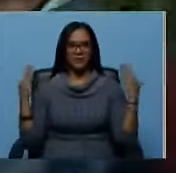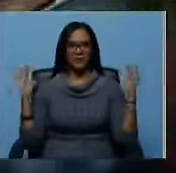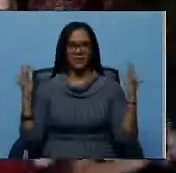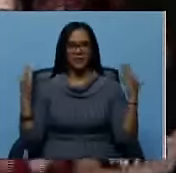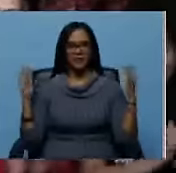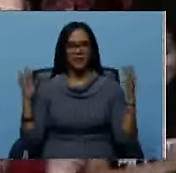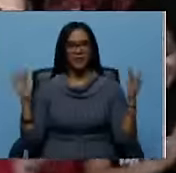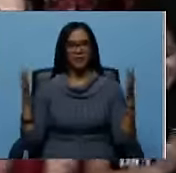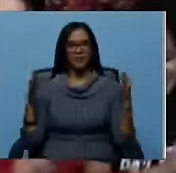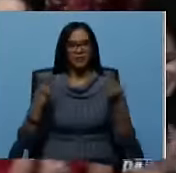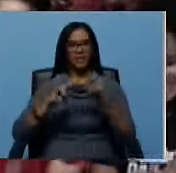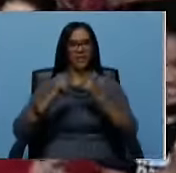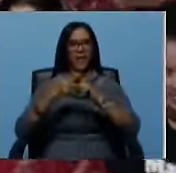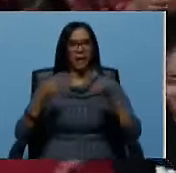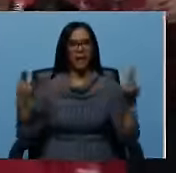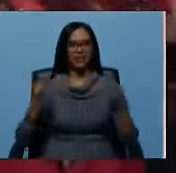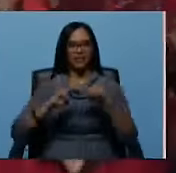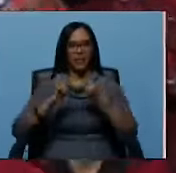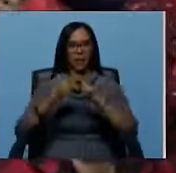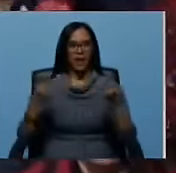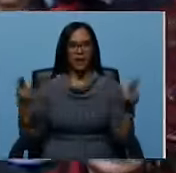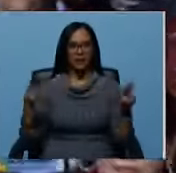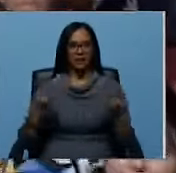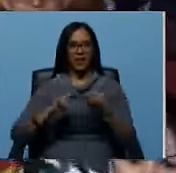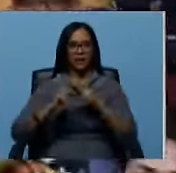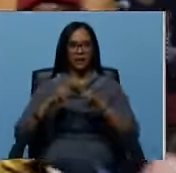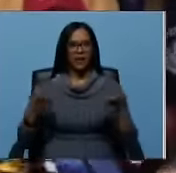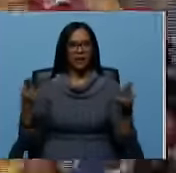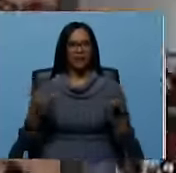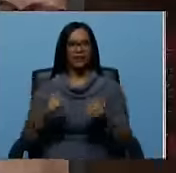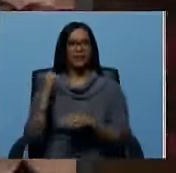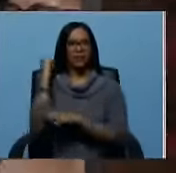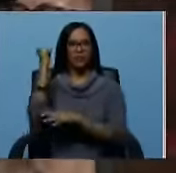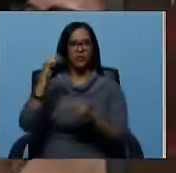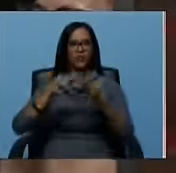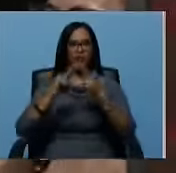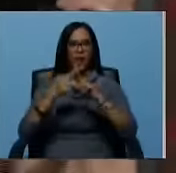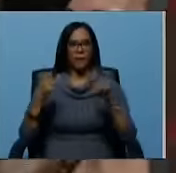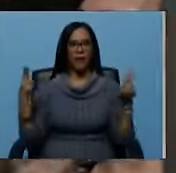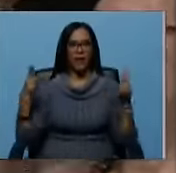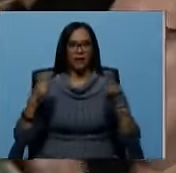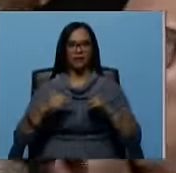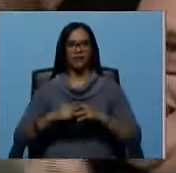y la paz, la paz, la paz, triunfó la paz.